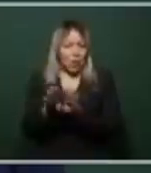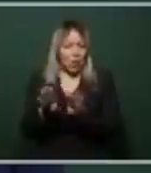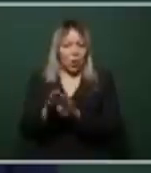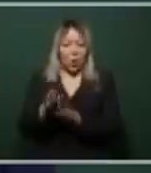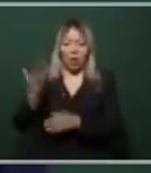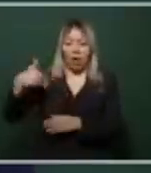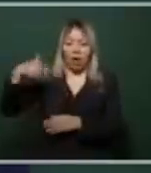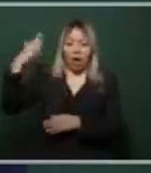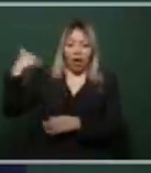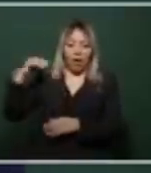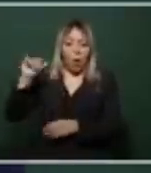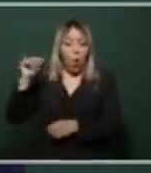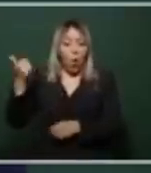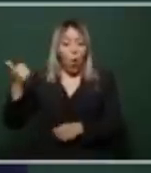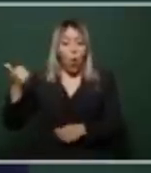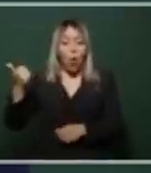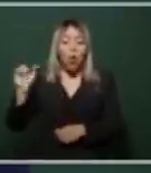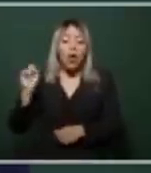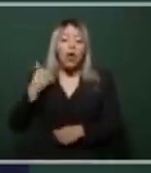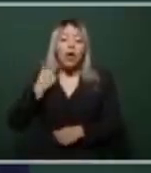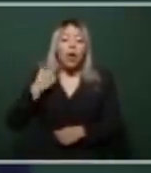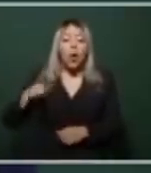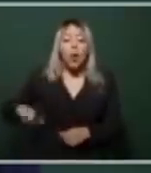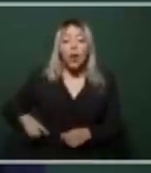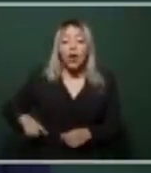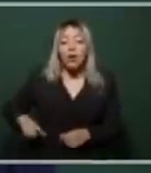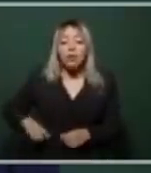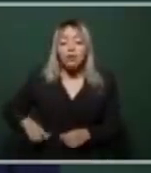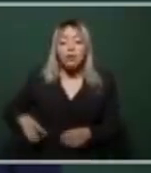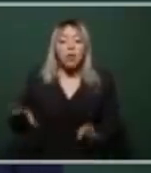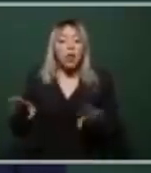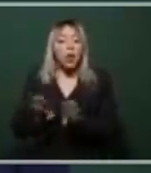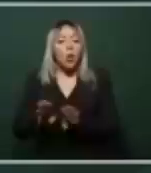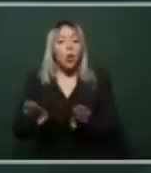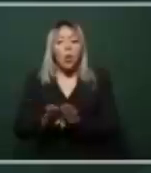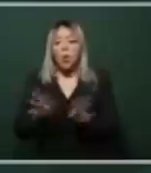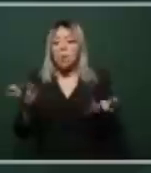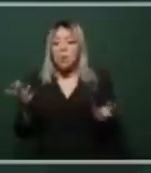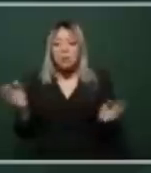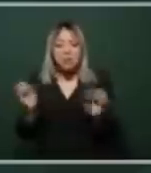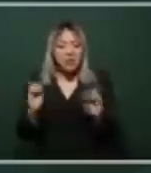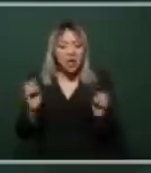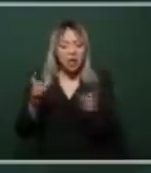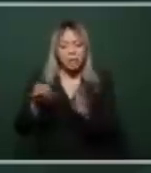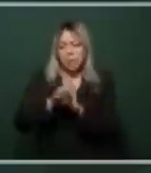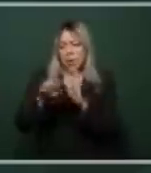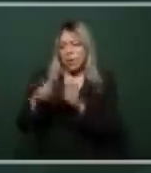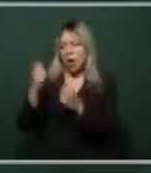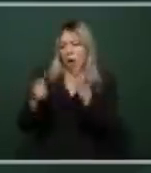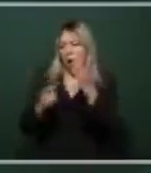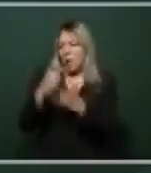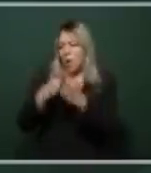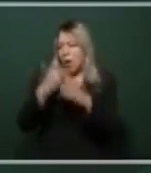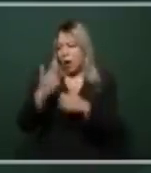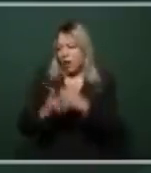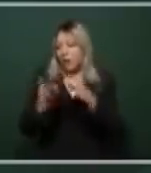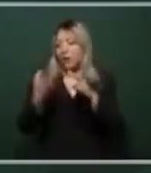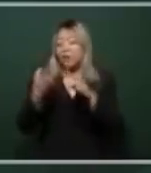los gobiernos anteriores. ¿Cuándo habían llevado a la práctica un programa que en 5 meses